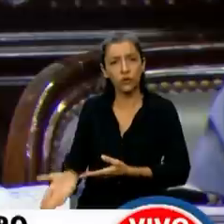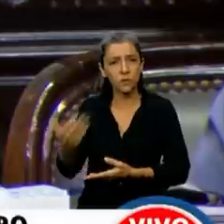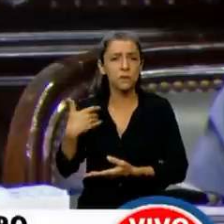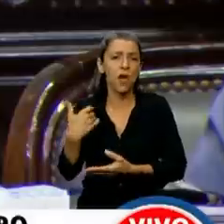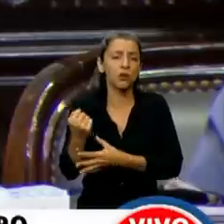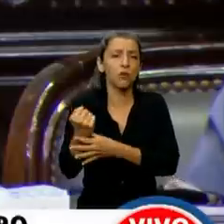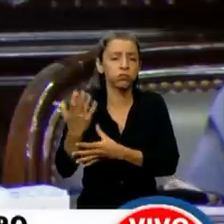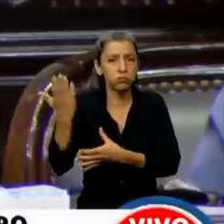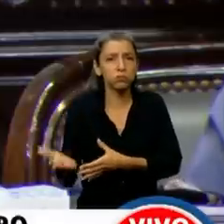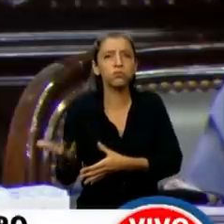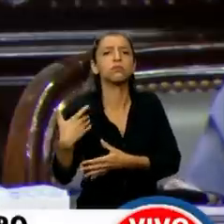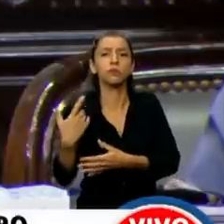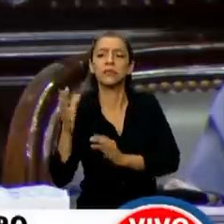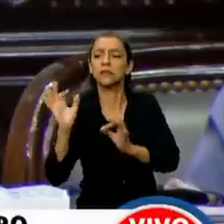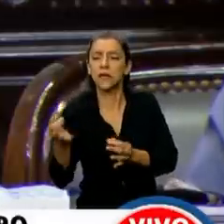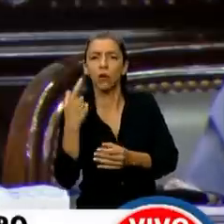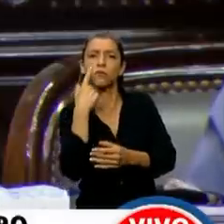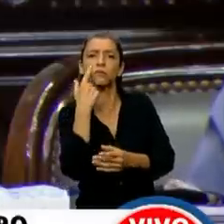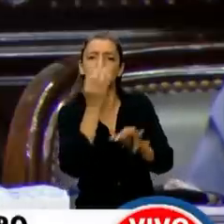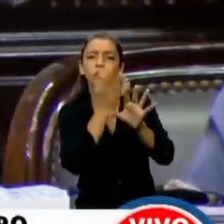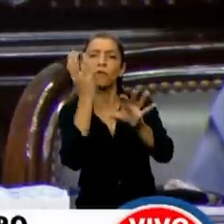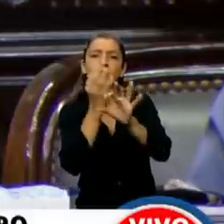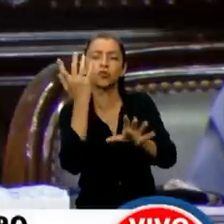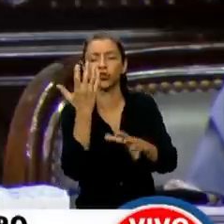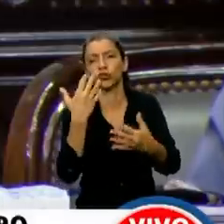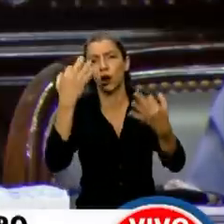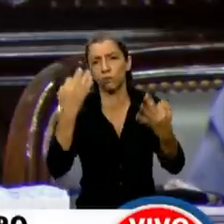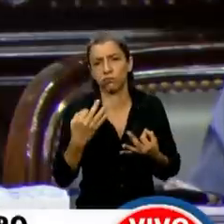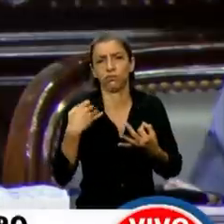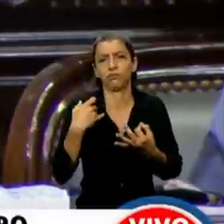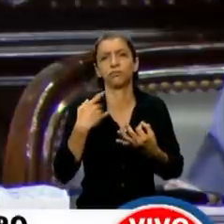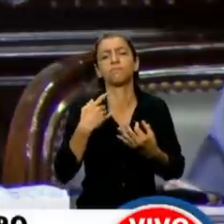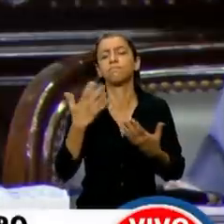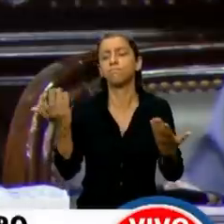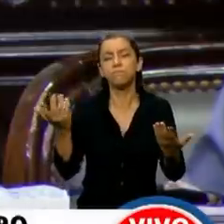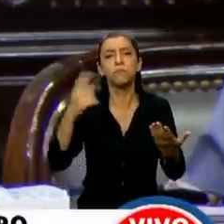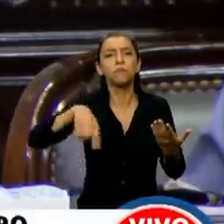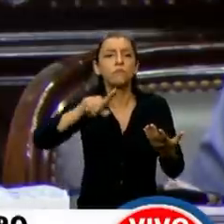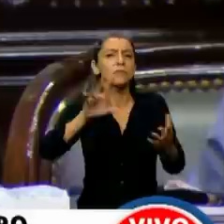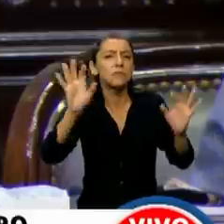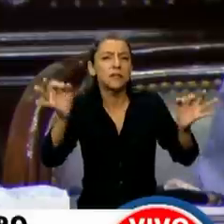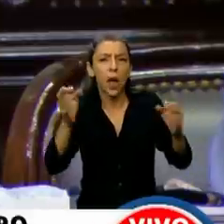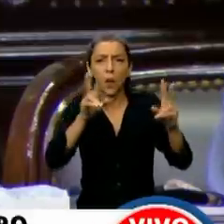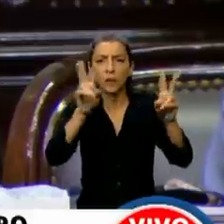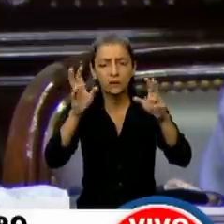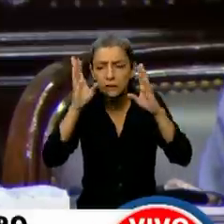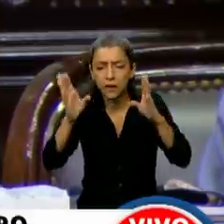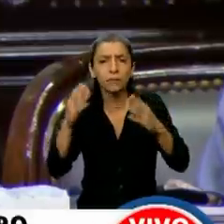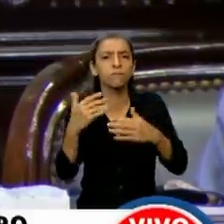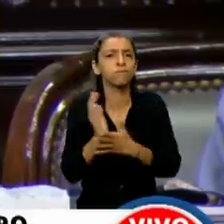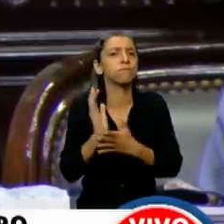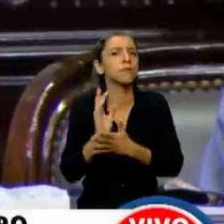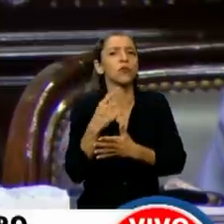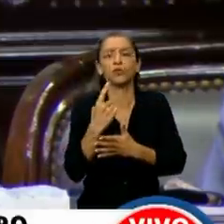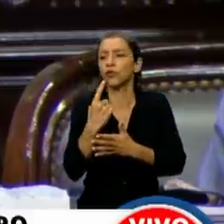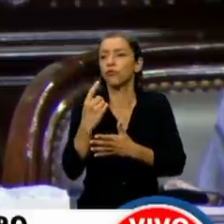se codea con especialistas internacionales en la temática o sea que tenemos un representante